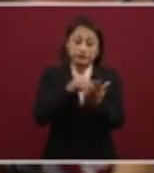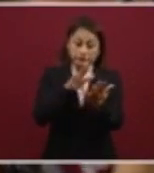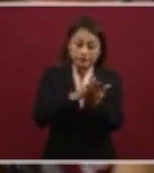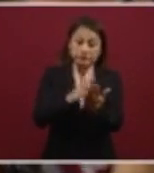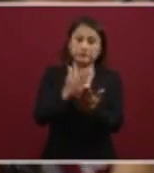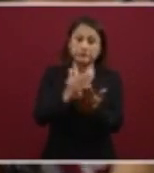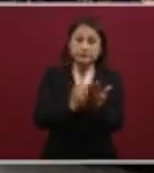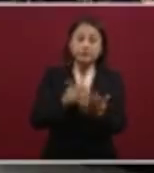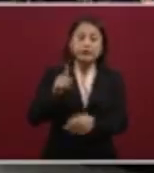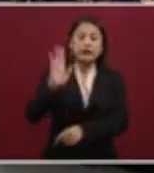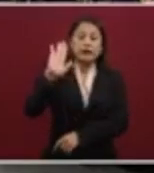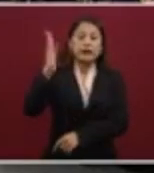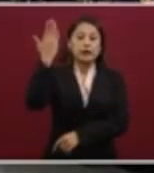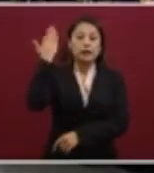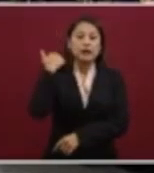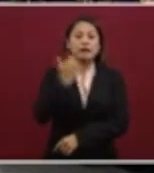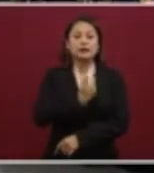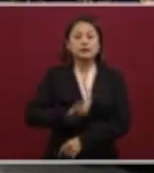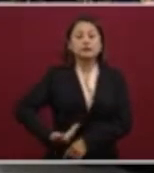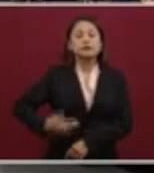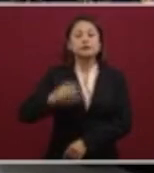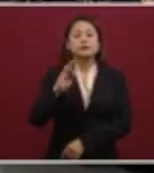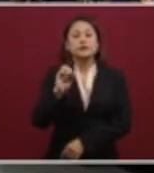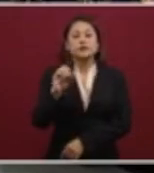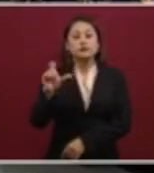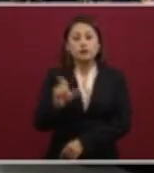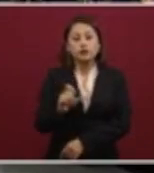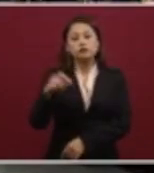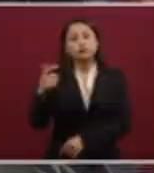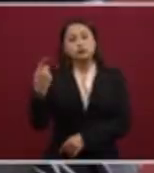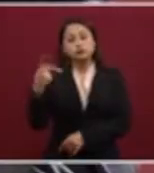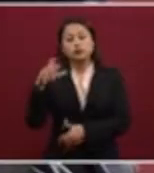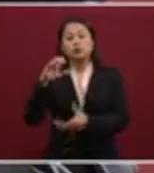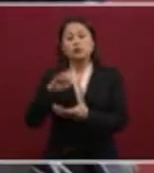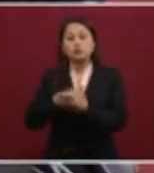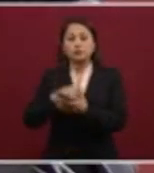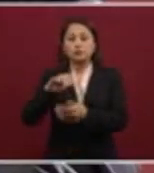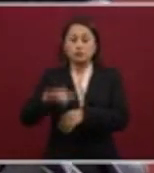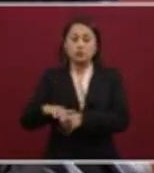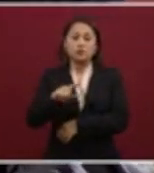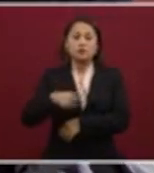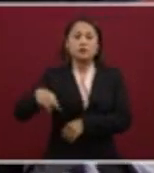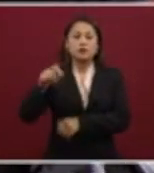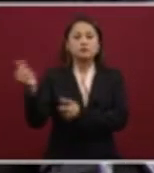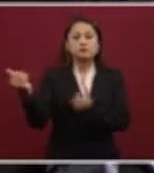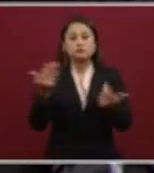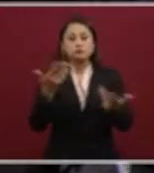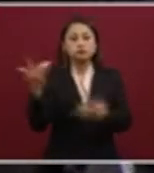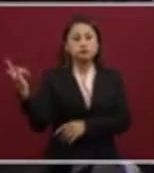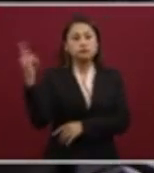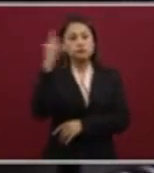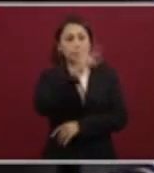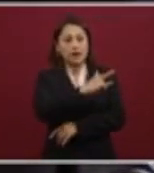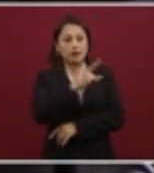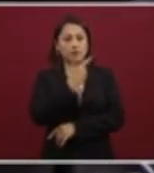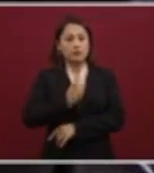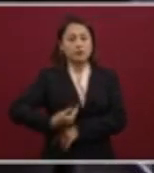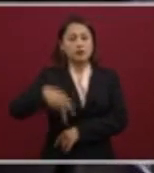Sahagún de Estados Unidos en el avión presidencial para no pagar impuestos. Ante